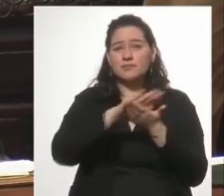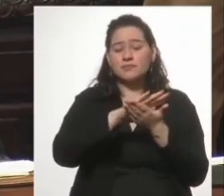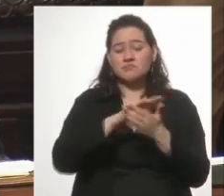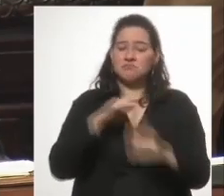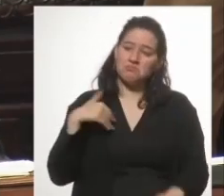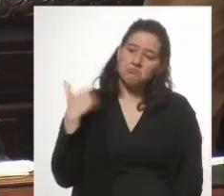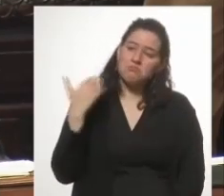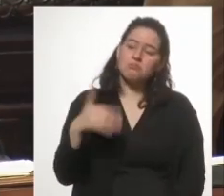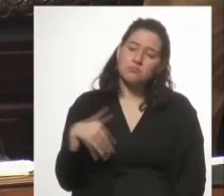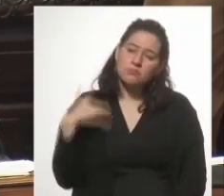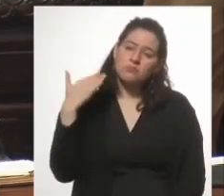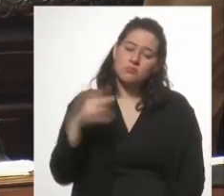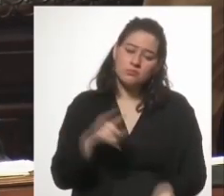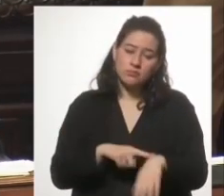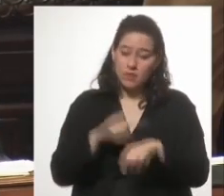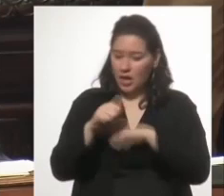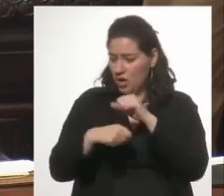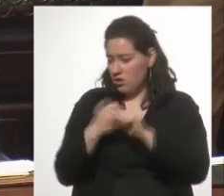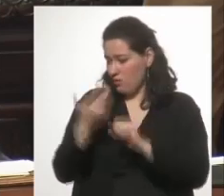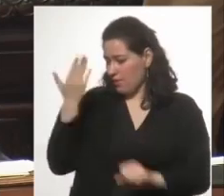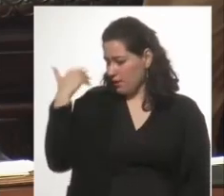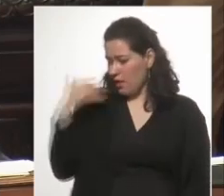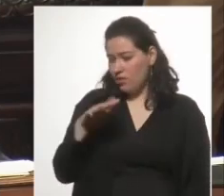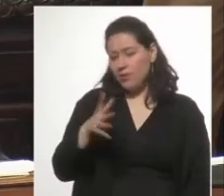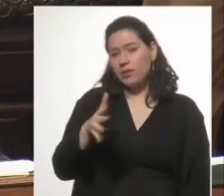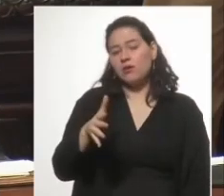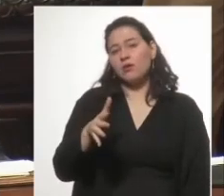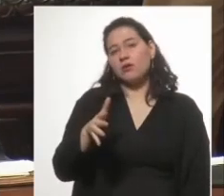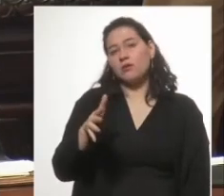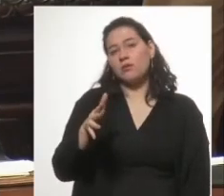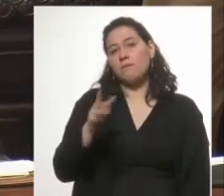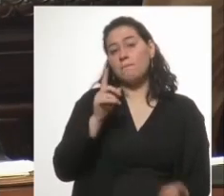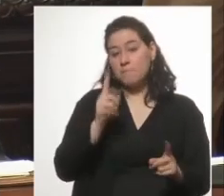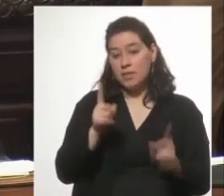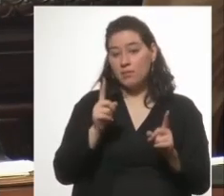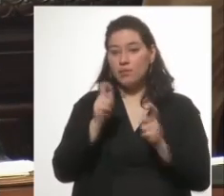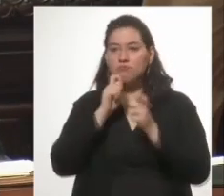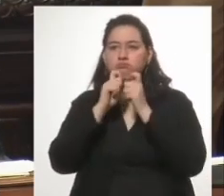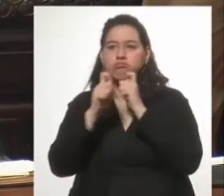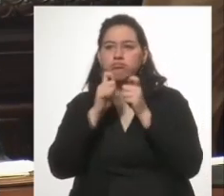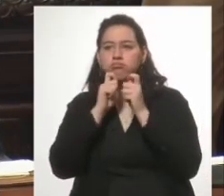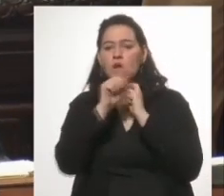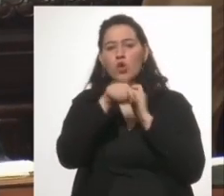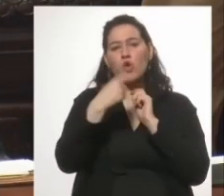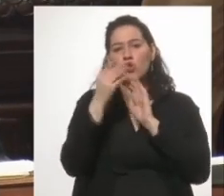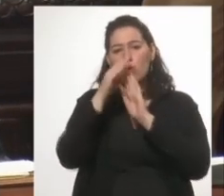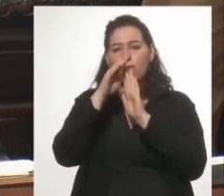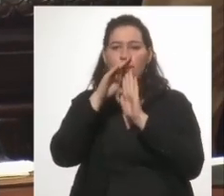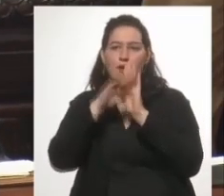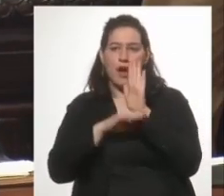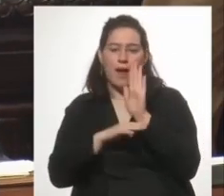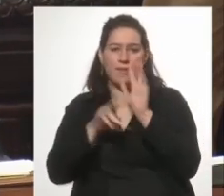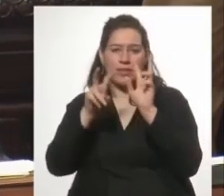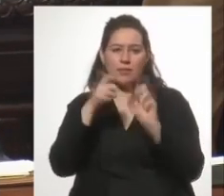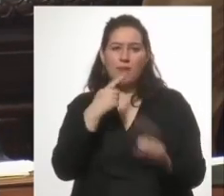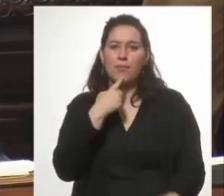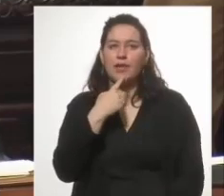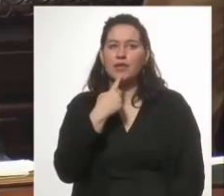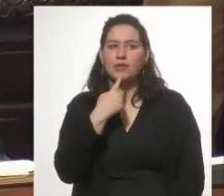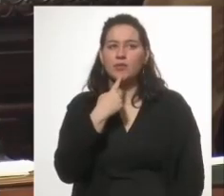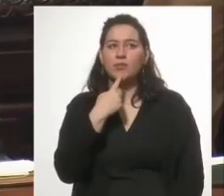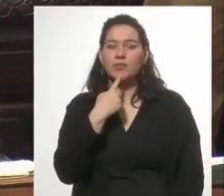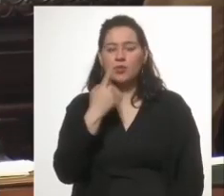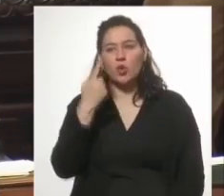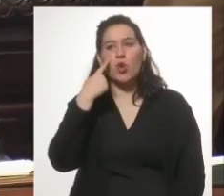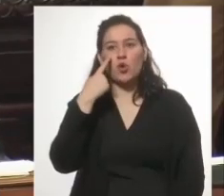Tiempo después, a mediados del año pasado, el mismo comunicador en otro programa de tinte político da